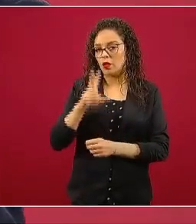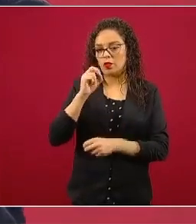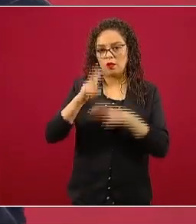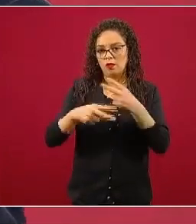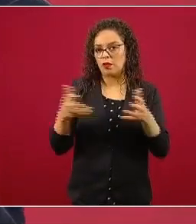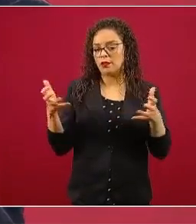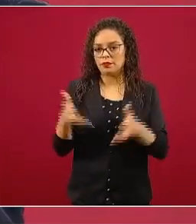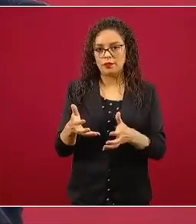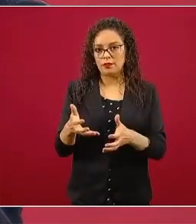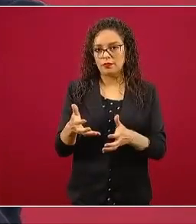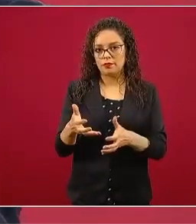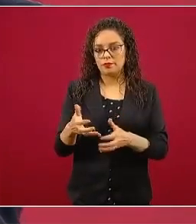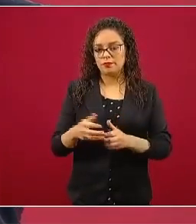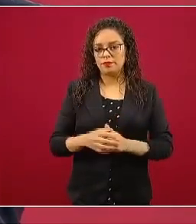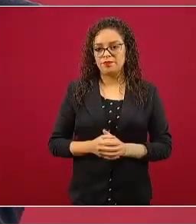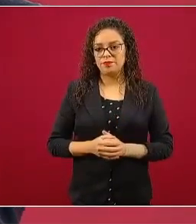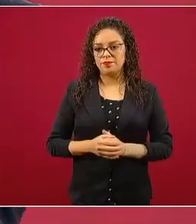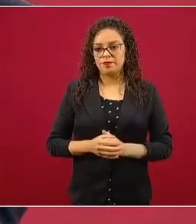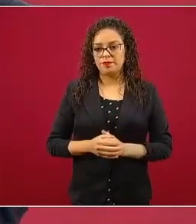considerar